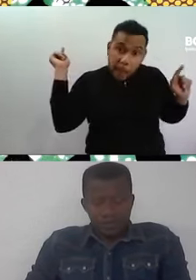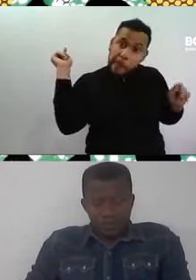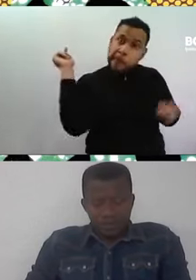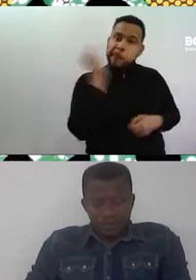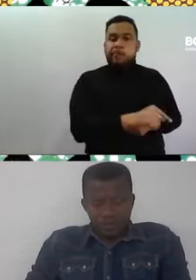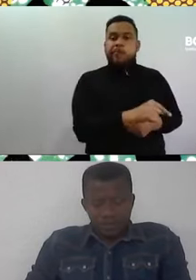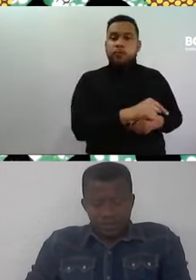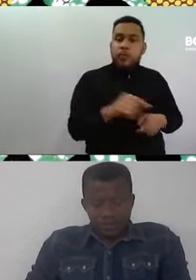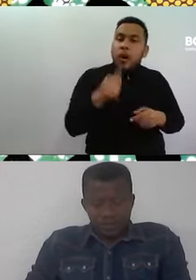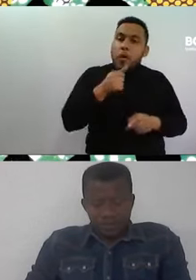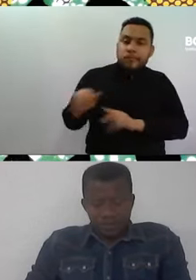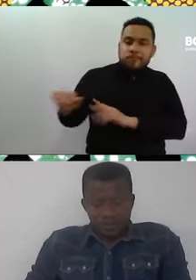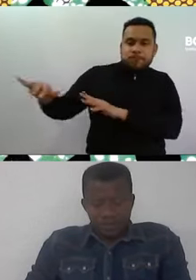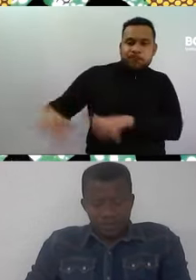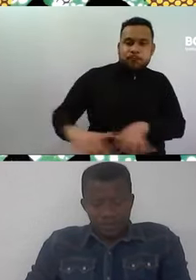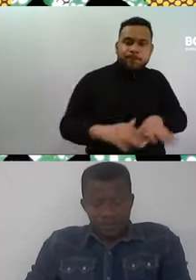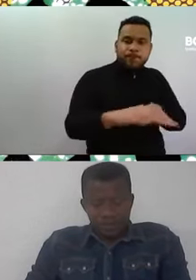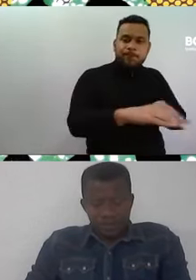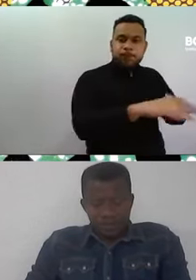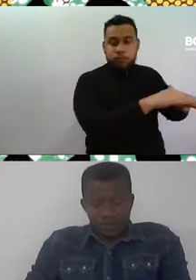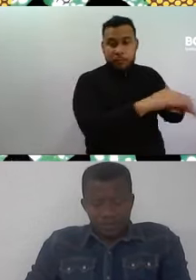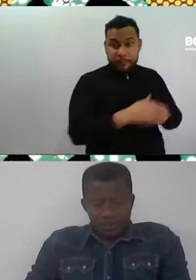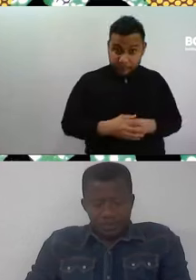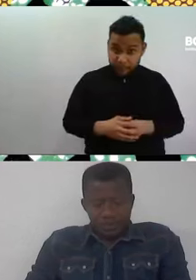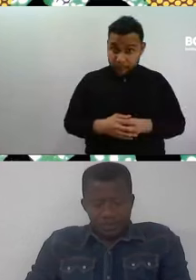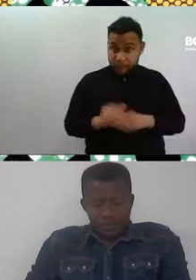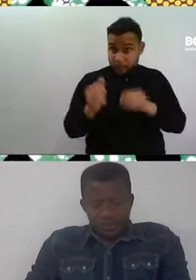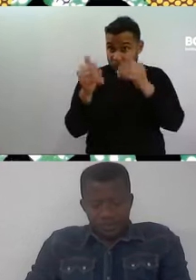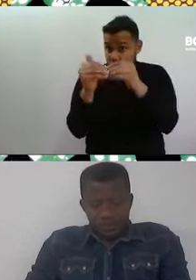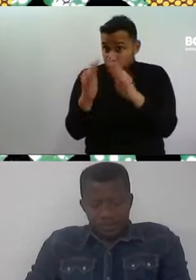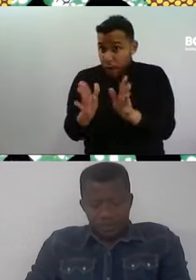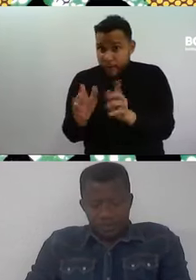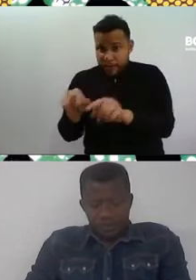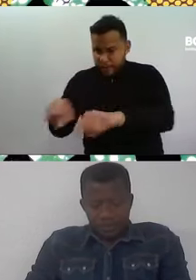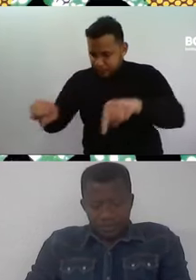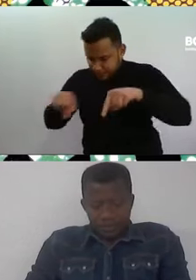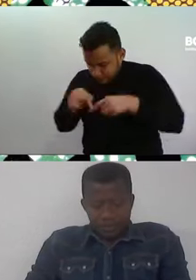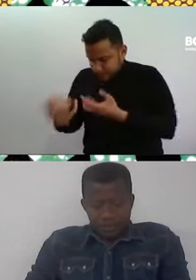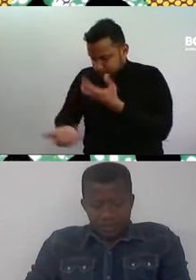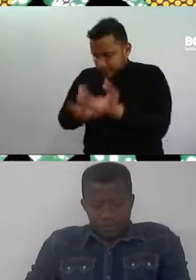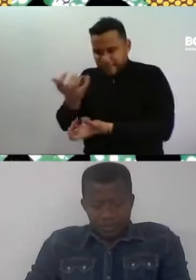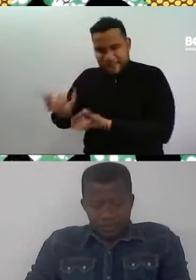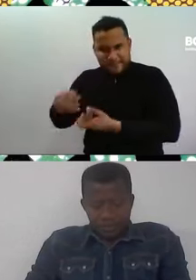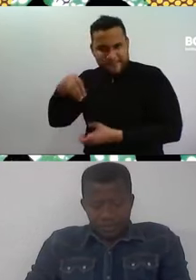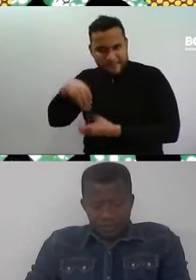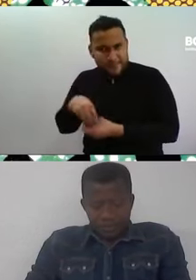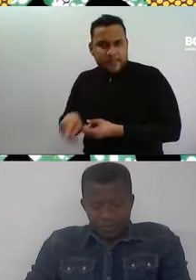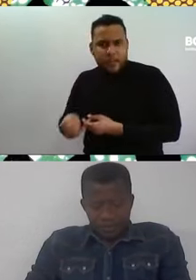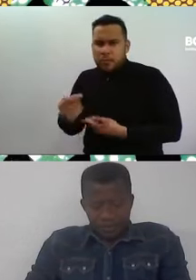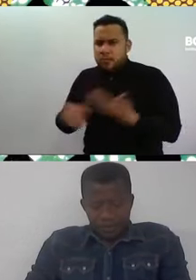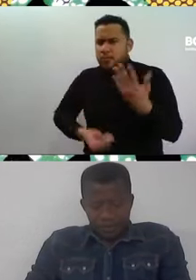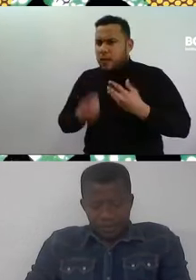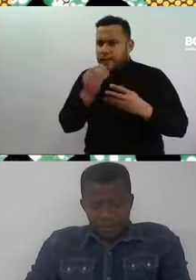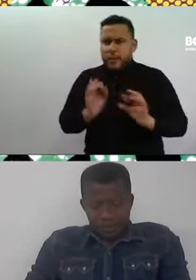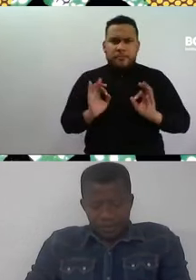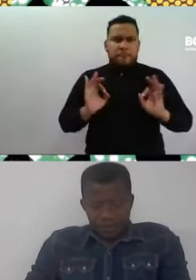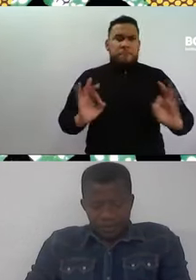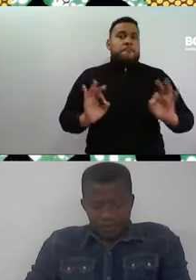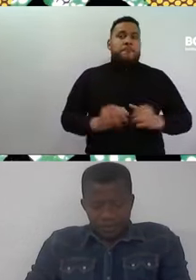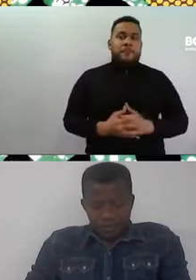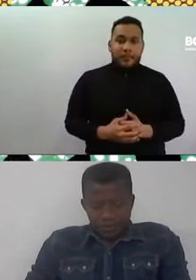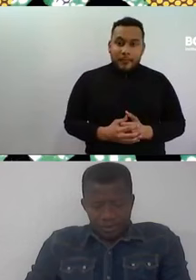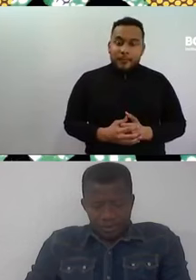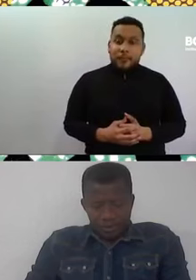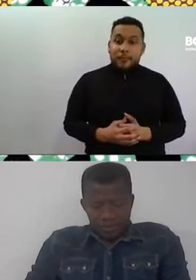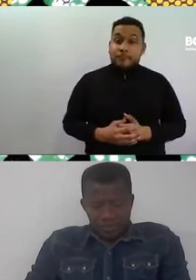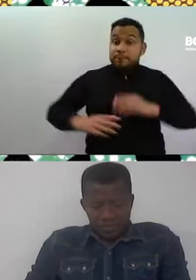arroyo. En tu casa, la cocina. La cocina, tú vas a deleitar los buenos platos que estén. El